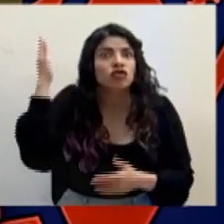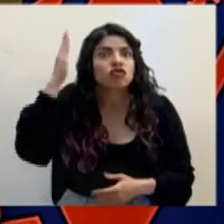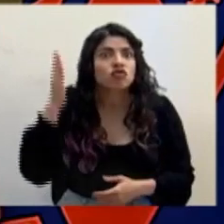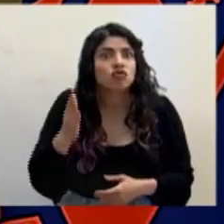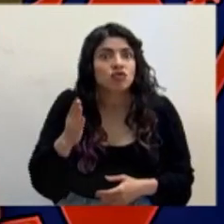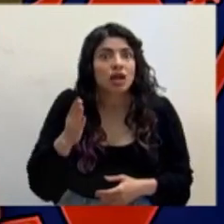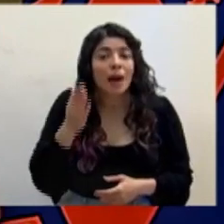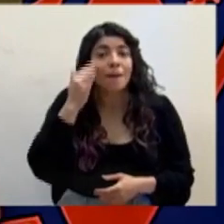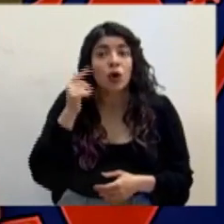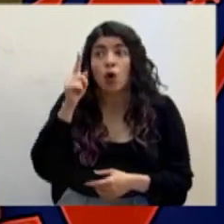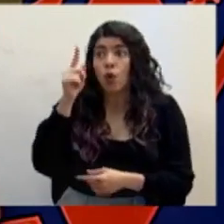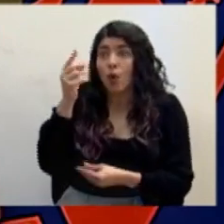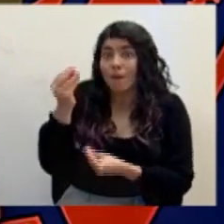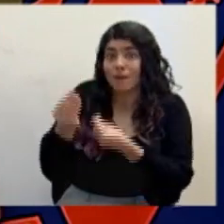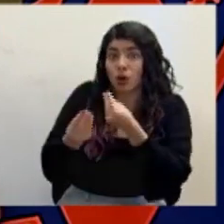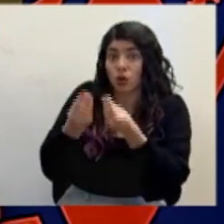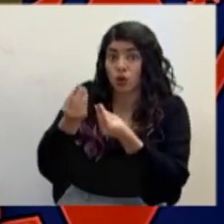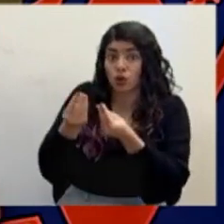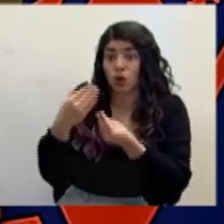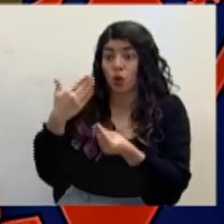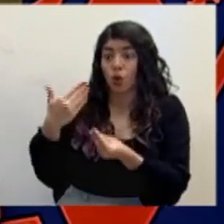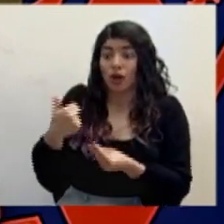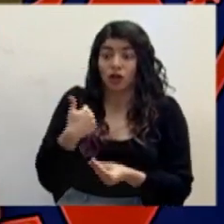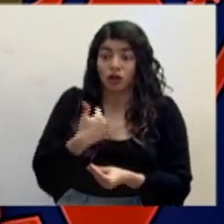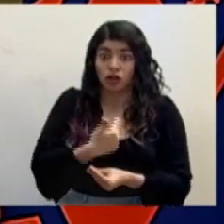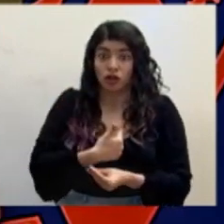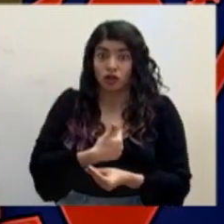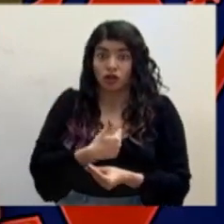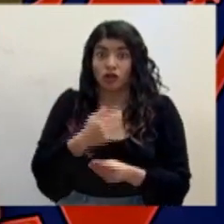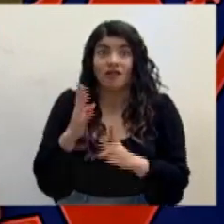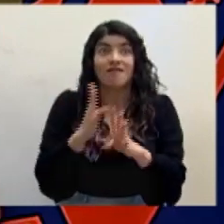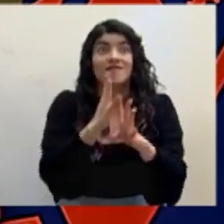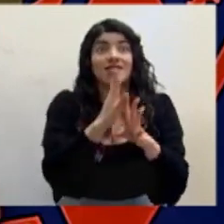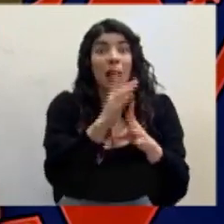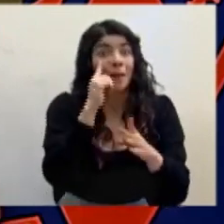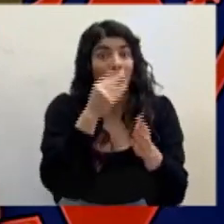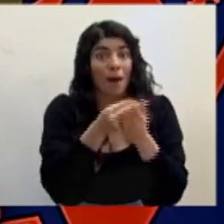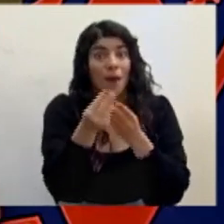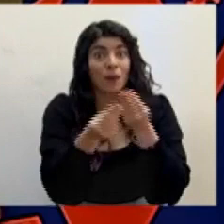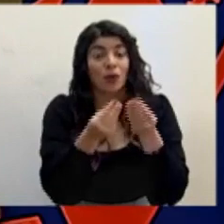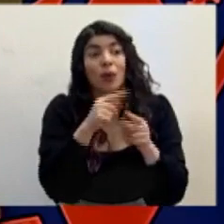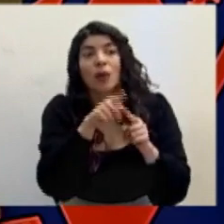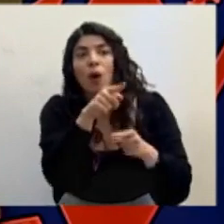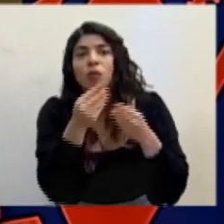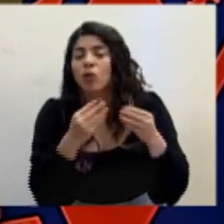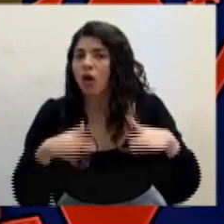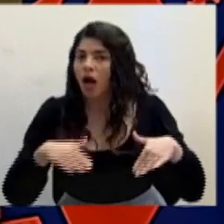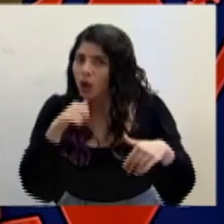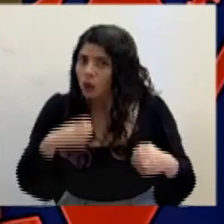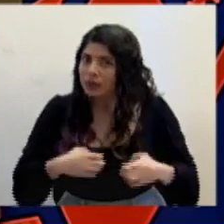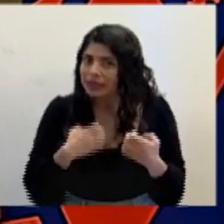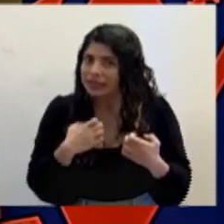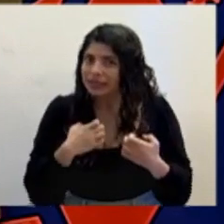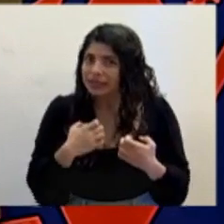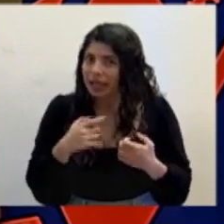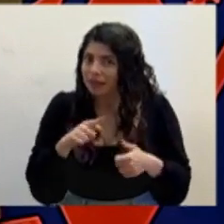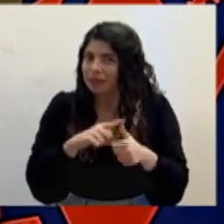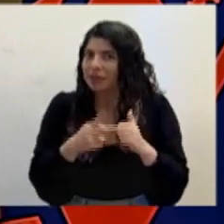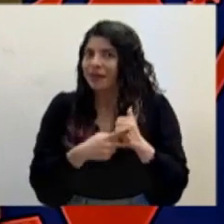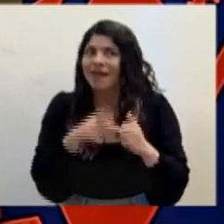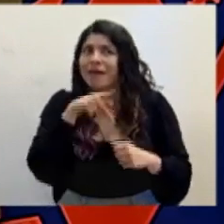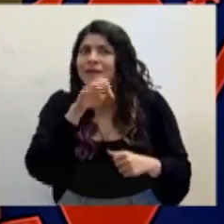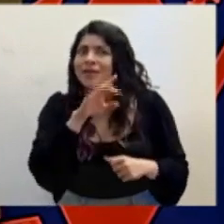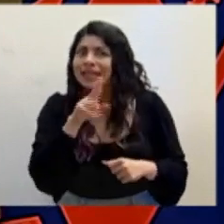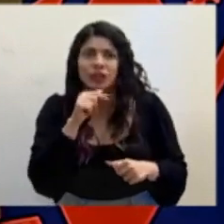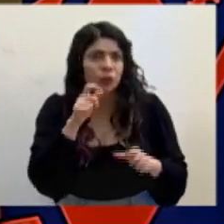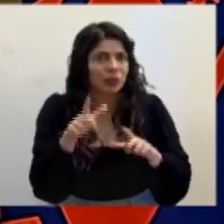un producto que al momento en que teníamos que ponernos en la fila para comprarlo, el producto no existía. No existía en Pfizer, no